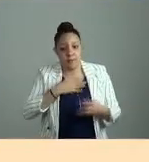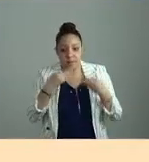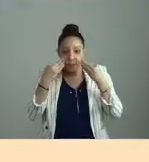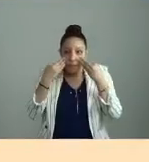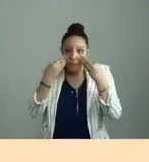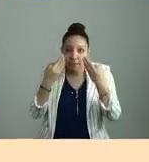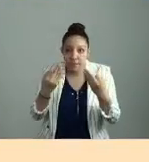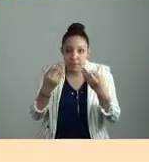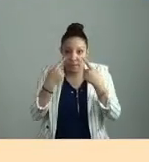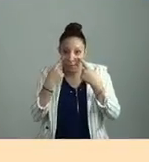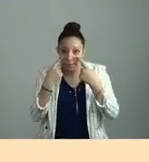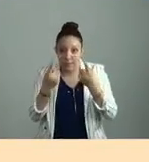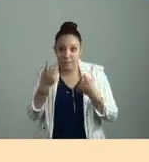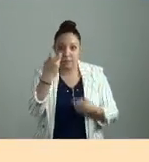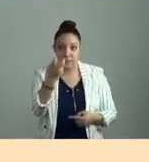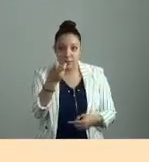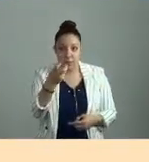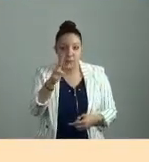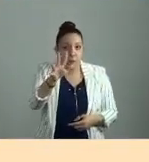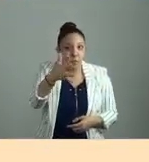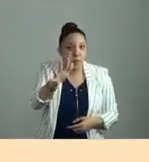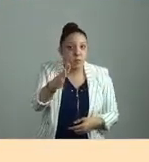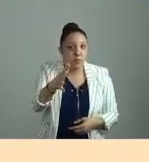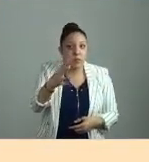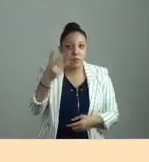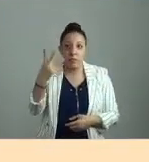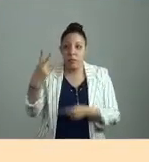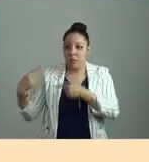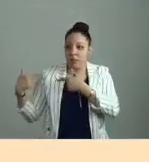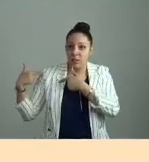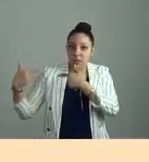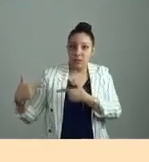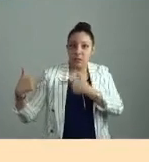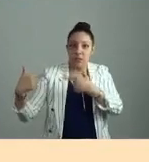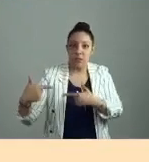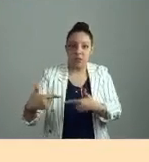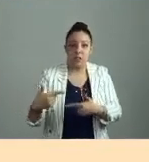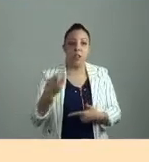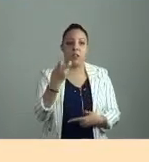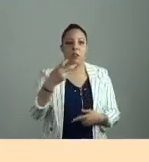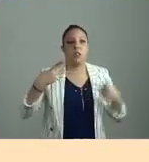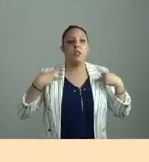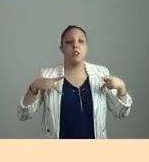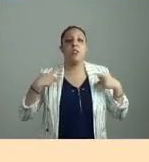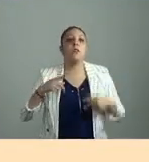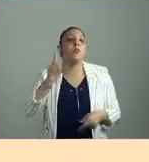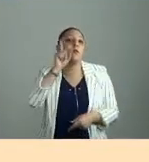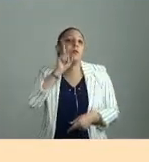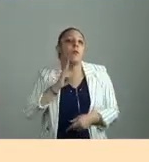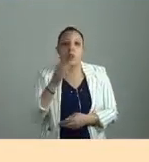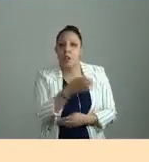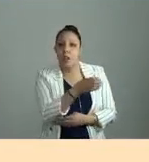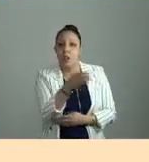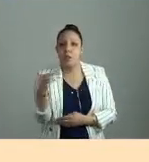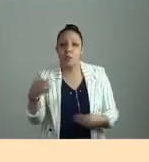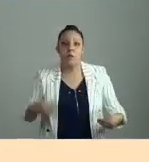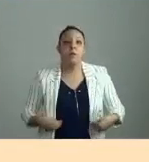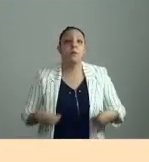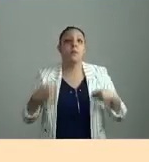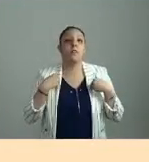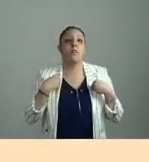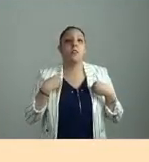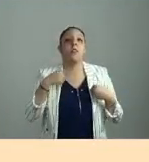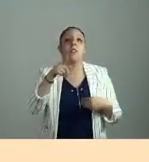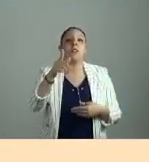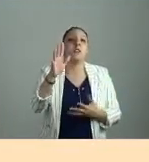23 generaciones pasó de una familia campesina y todavía no de los años infanta